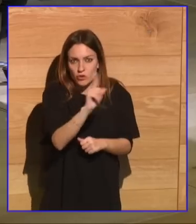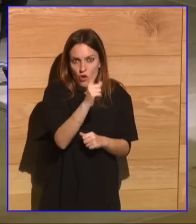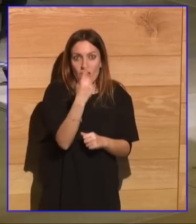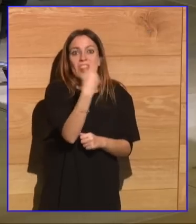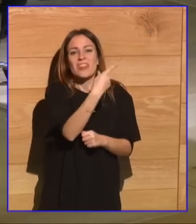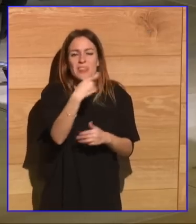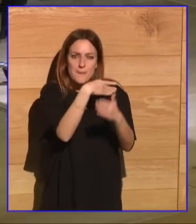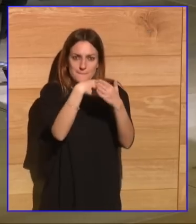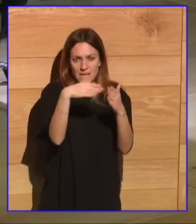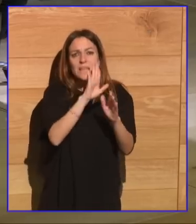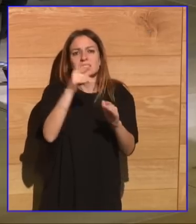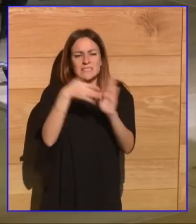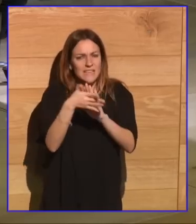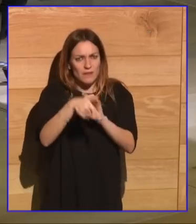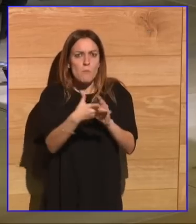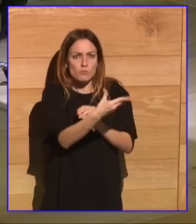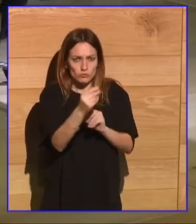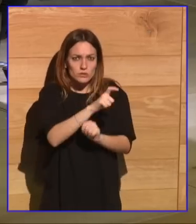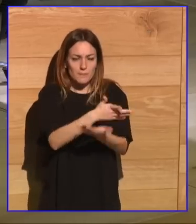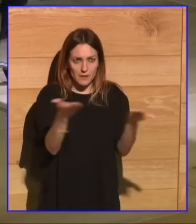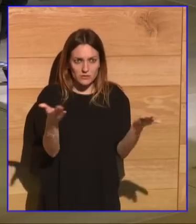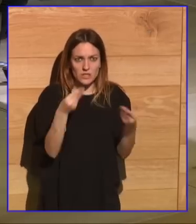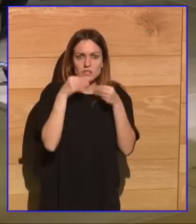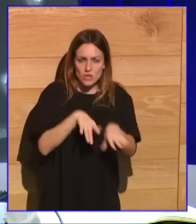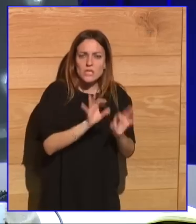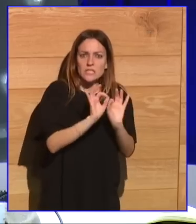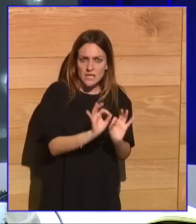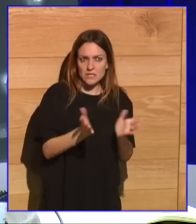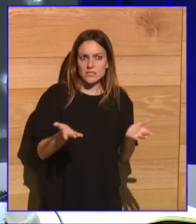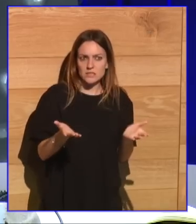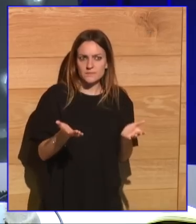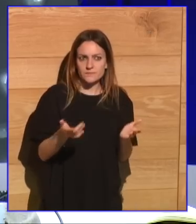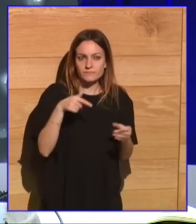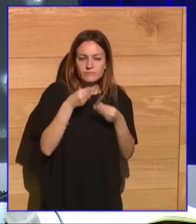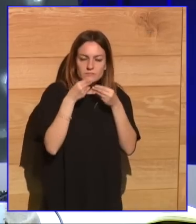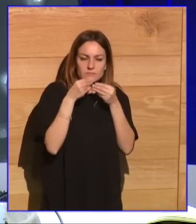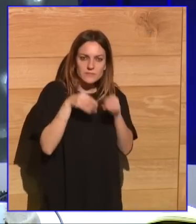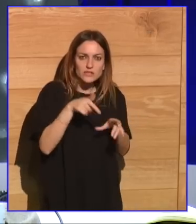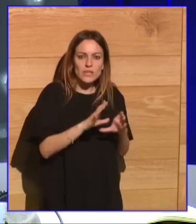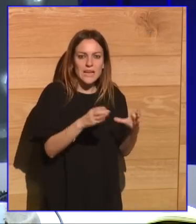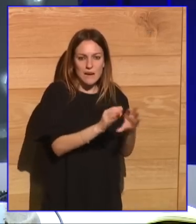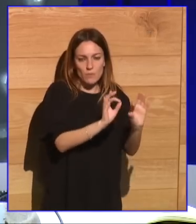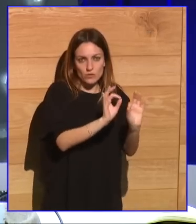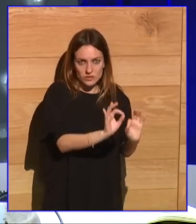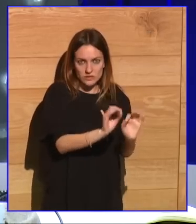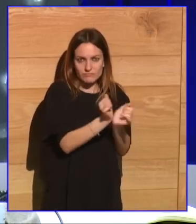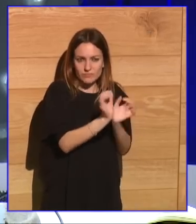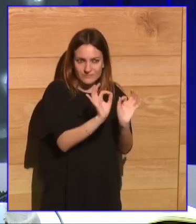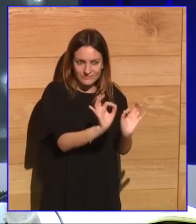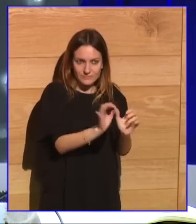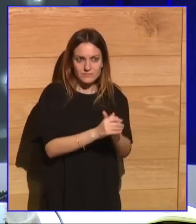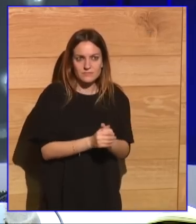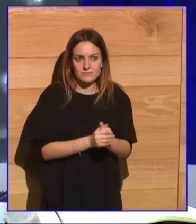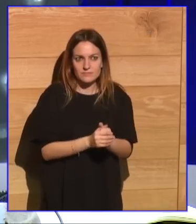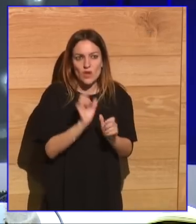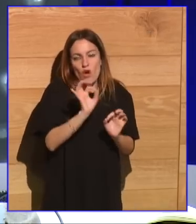Sí. Esa es la historia. Esa es la historia, vamos a ver. Esa es la historia del campo de prisioneros o